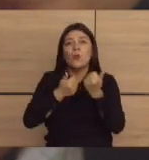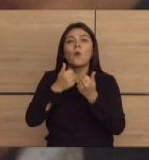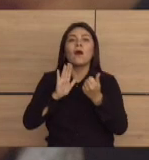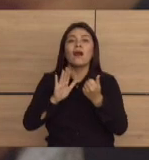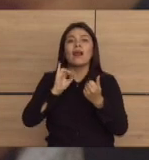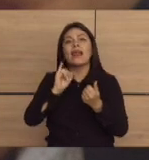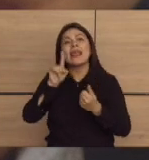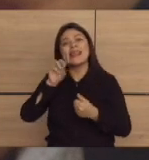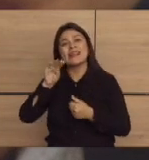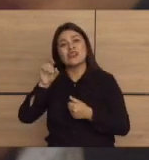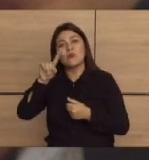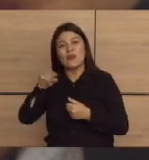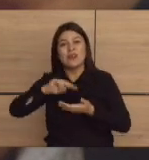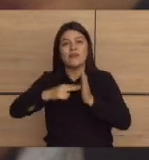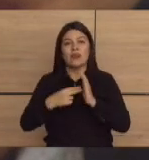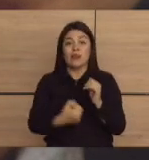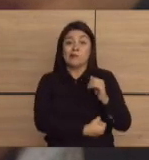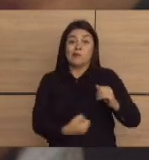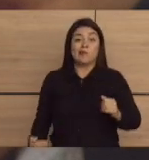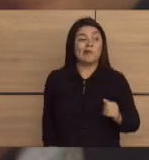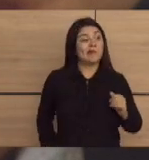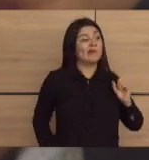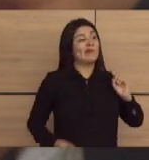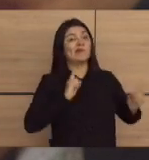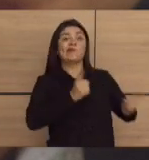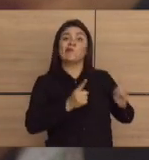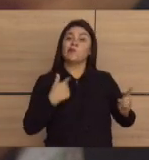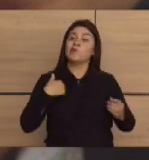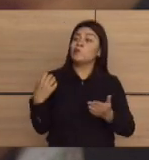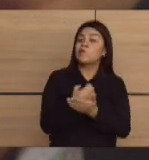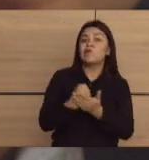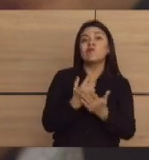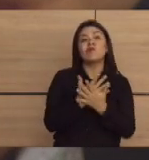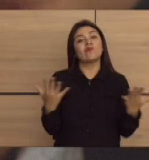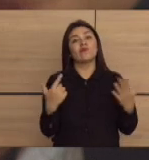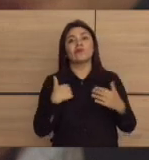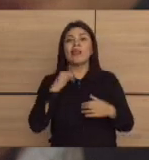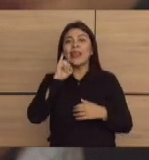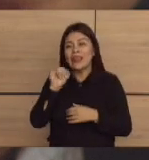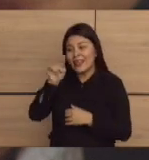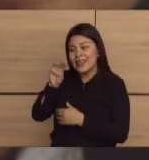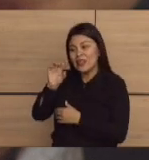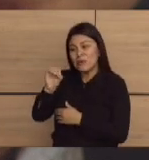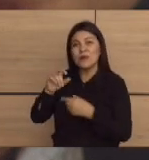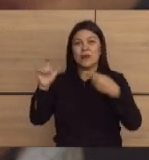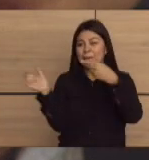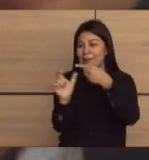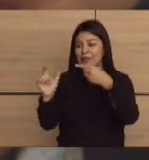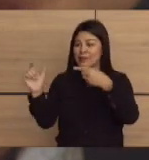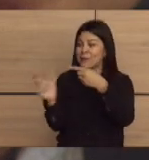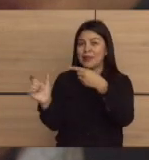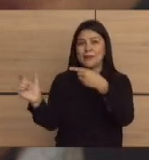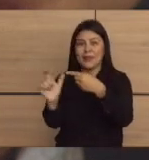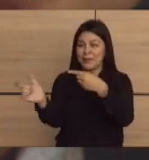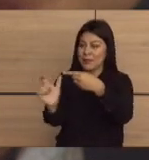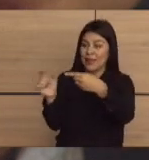sectarismo, del machismo, del clientelismo, hitos que se forman si no